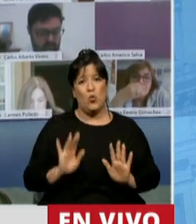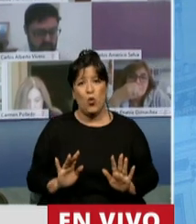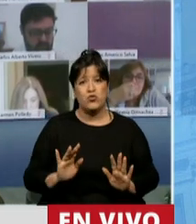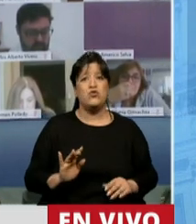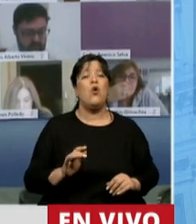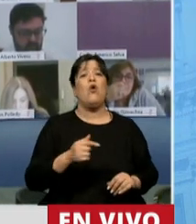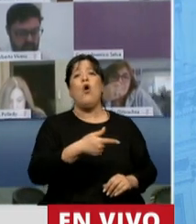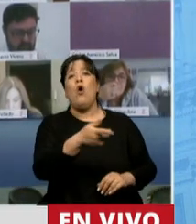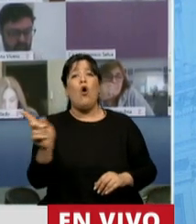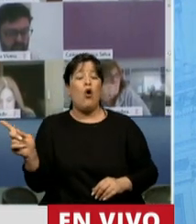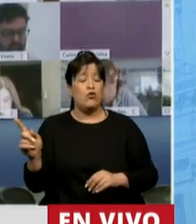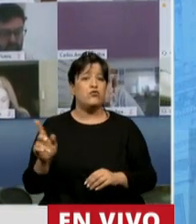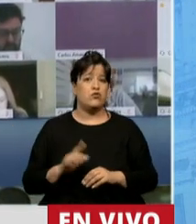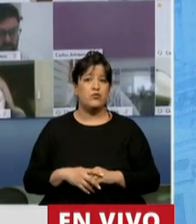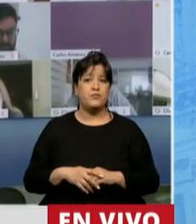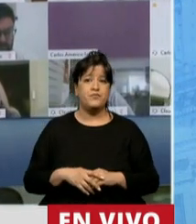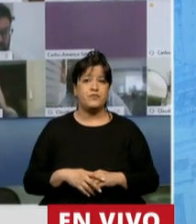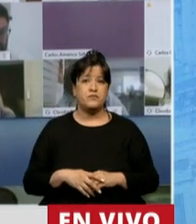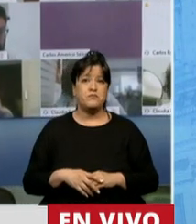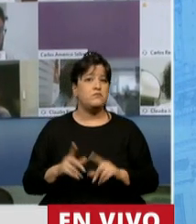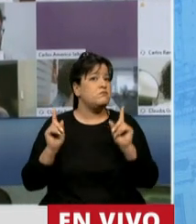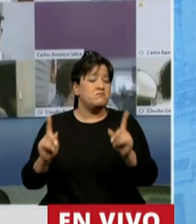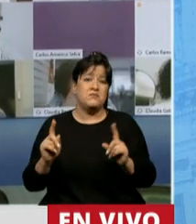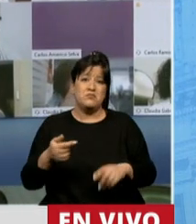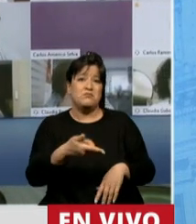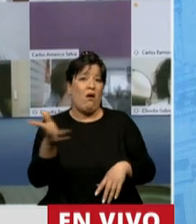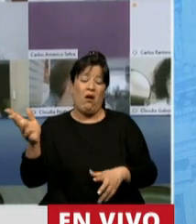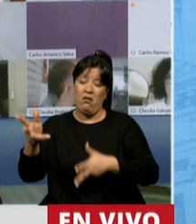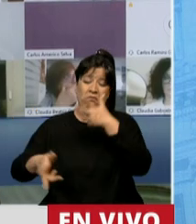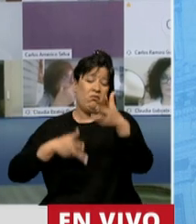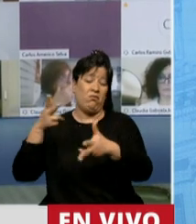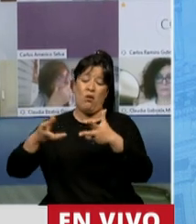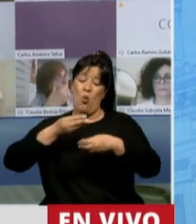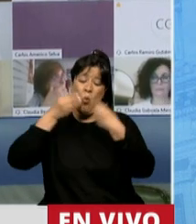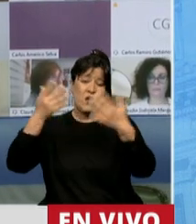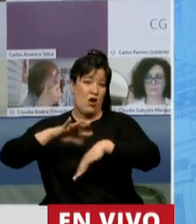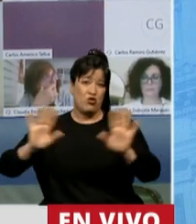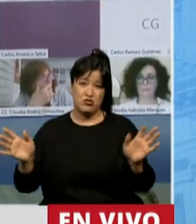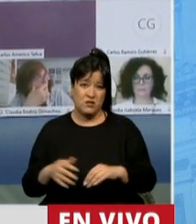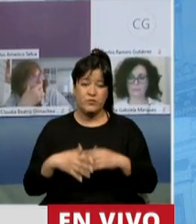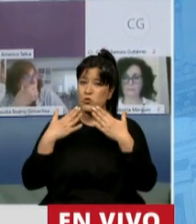resto señor presidente el resto es todo saraza muchas